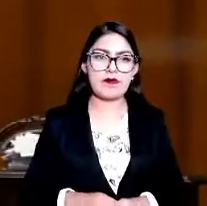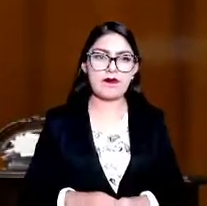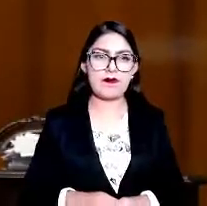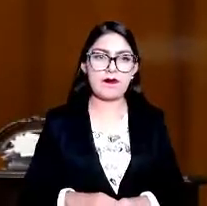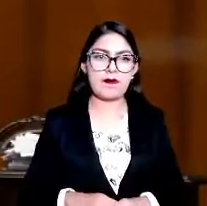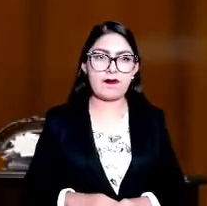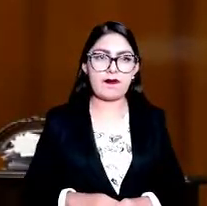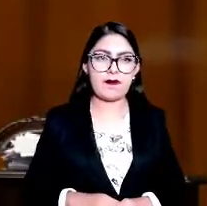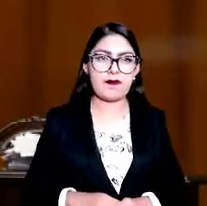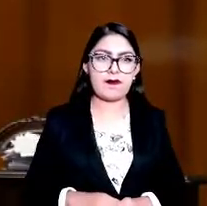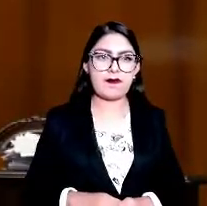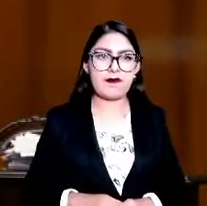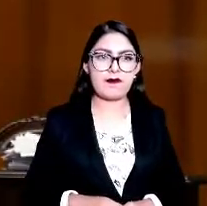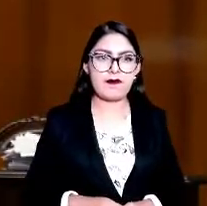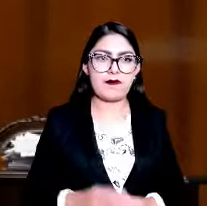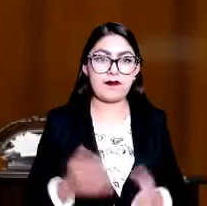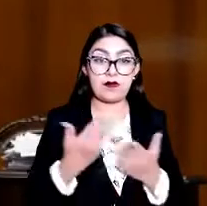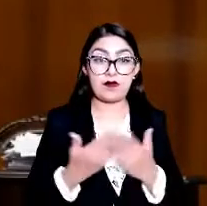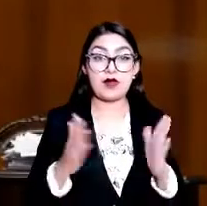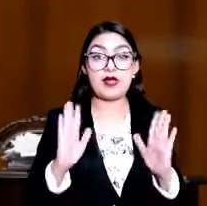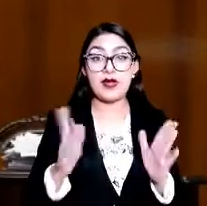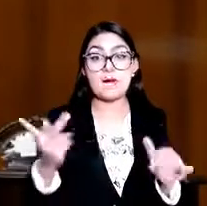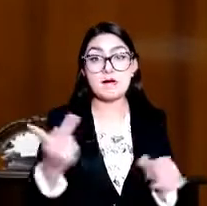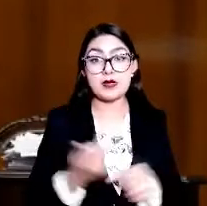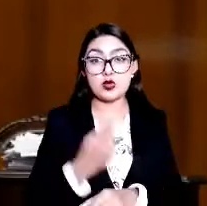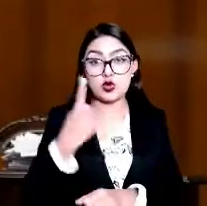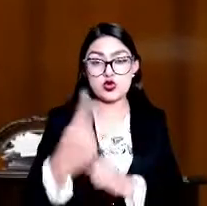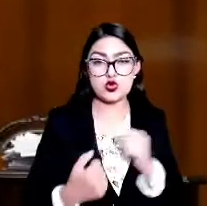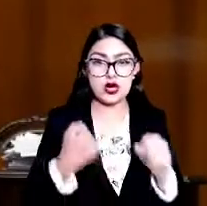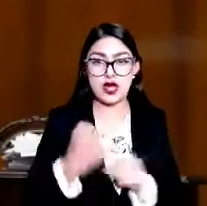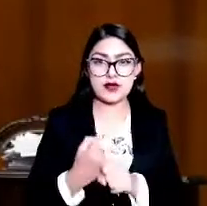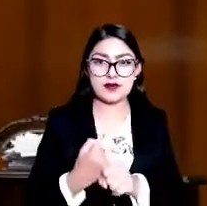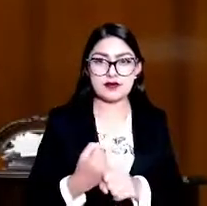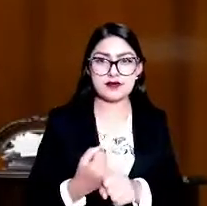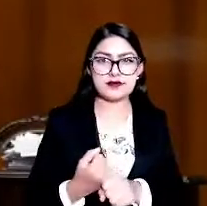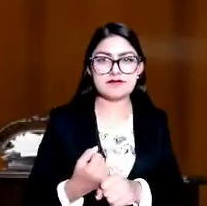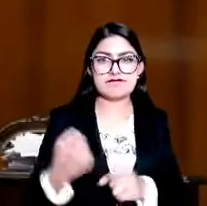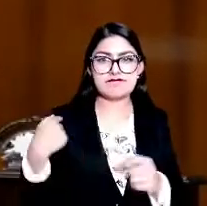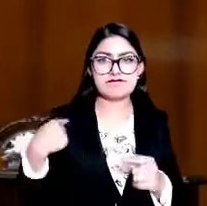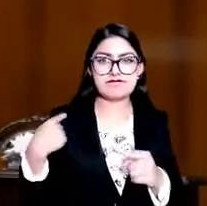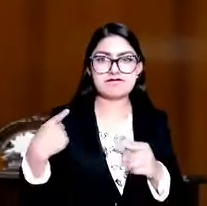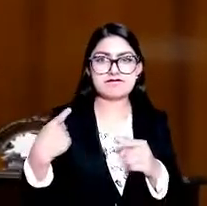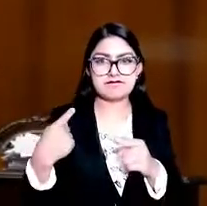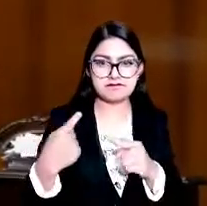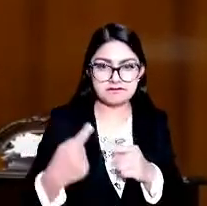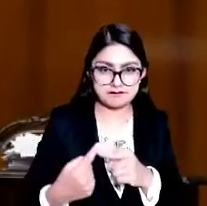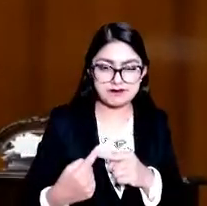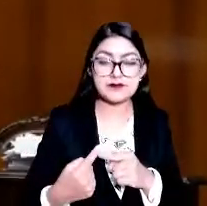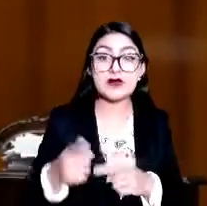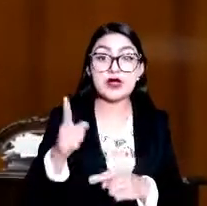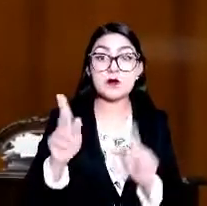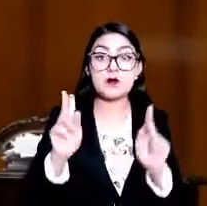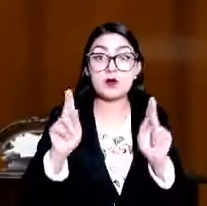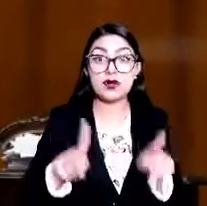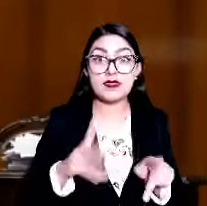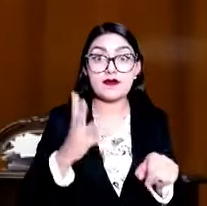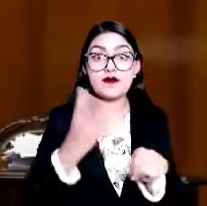Hoy ha pasado prácticamente un año de los últimos eventos y el puente sigue sin funcionar,